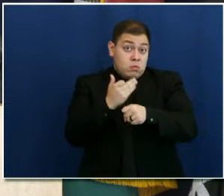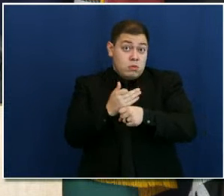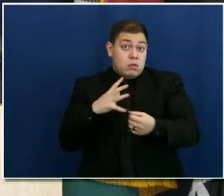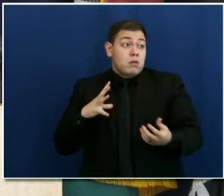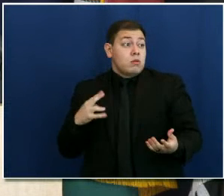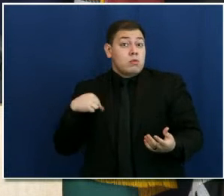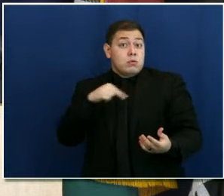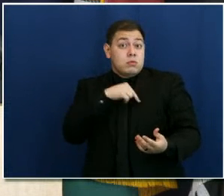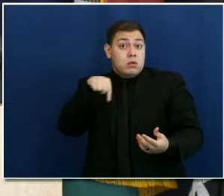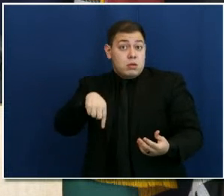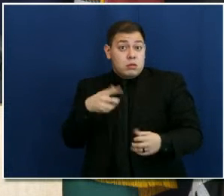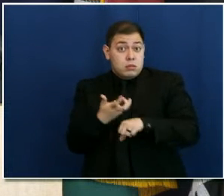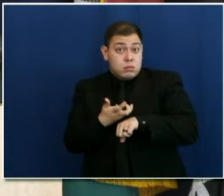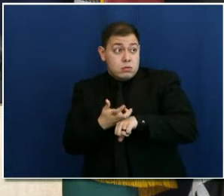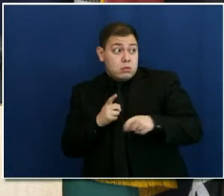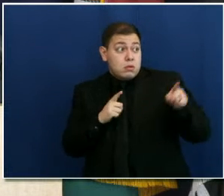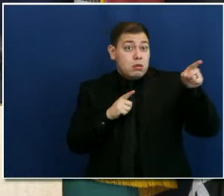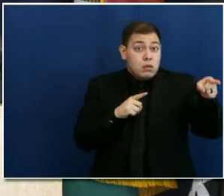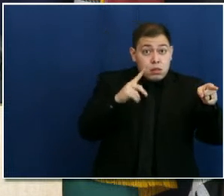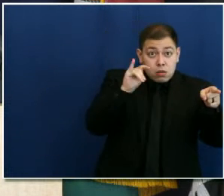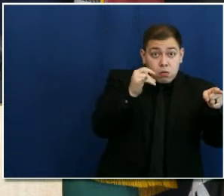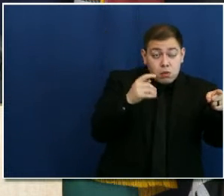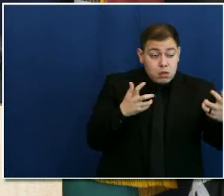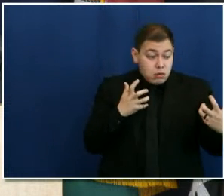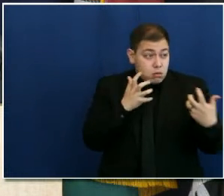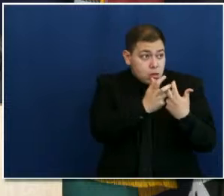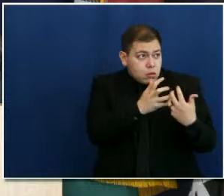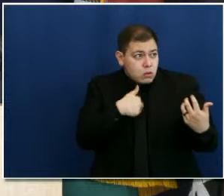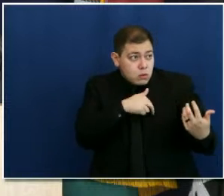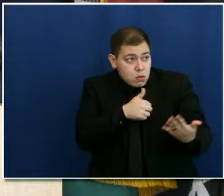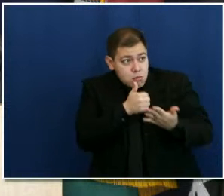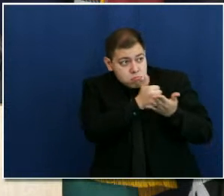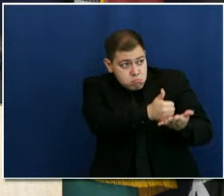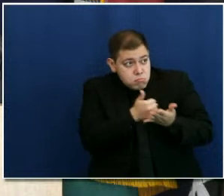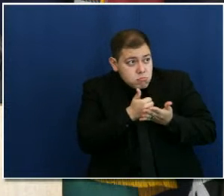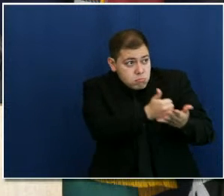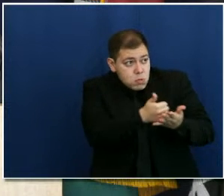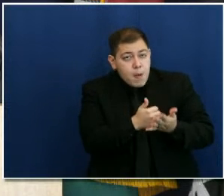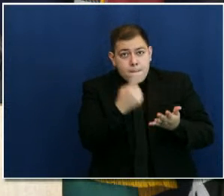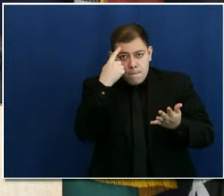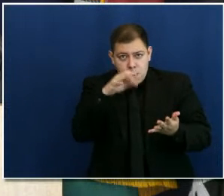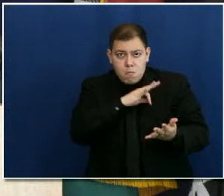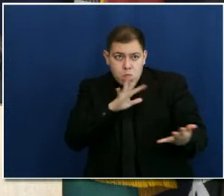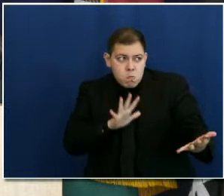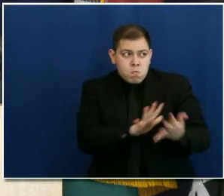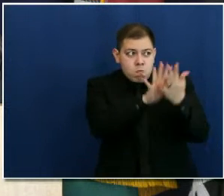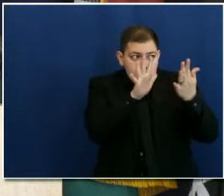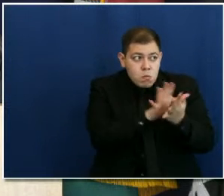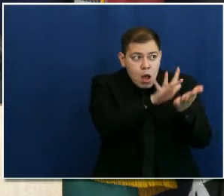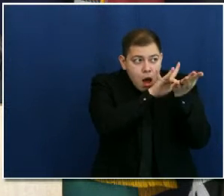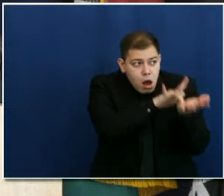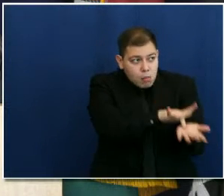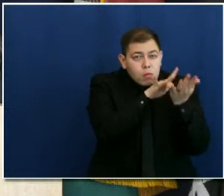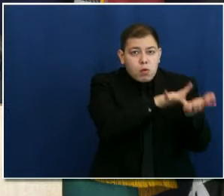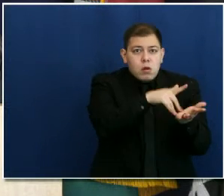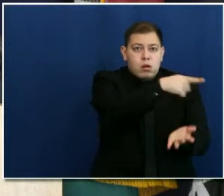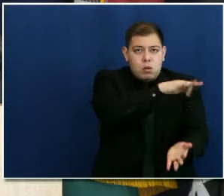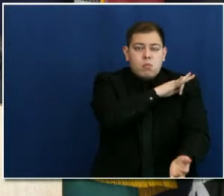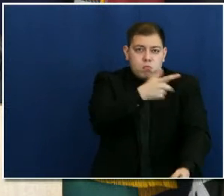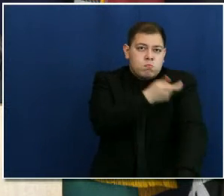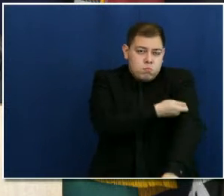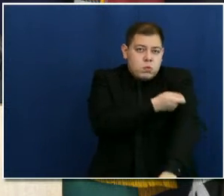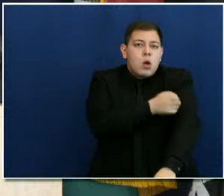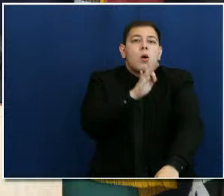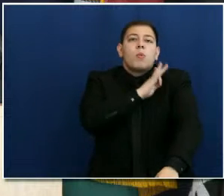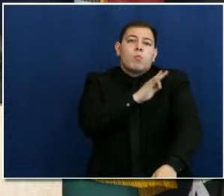porque demuestra la oportunidad de que el condado de San Diego ha tenido de trabajar con nuestras comunidades y nos ayuda a construir una comunidad más fuerte